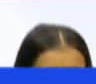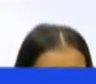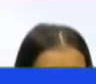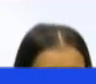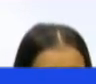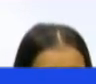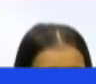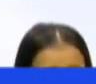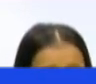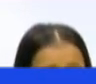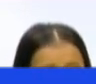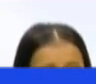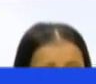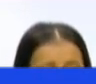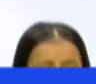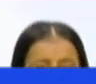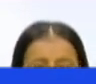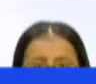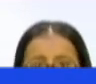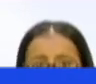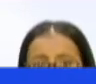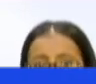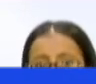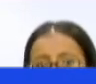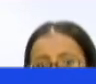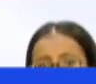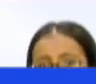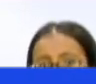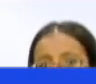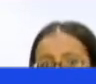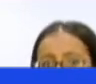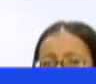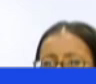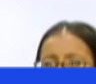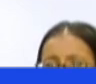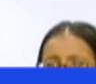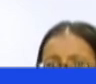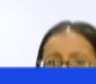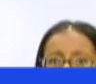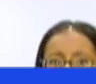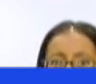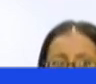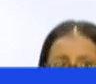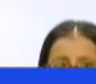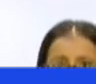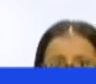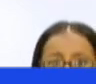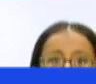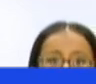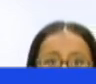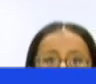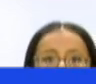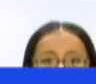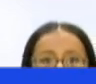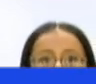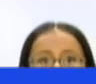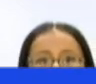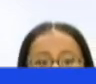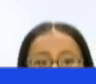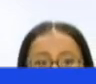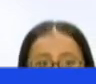escucha cómo Nájera asegura que Juan Orlando Hernández les ofreció a